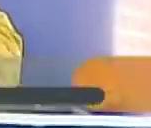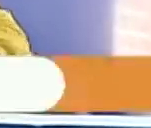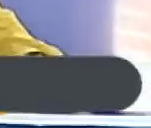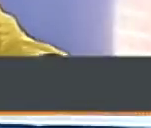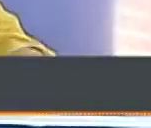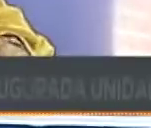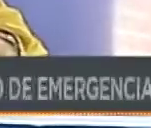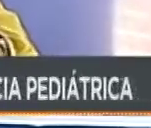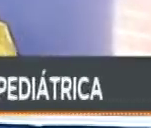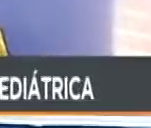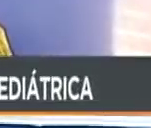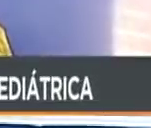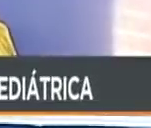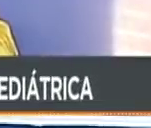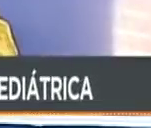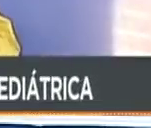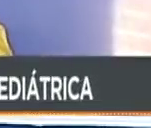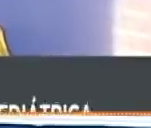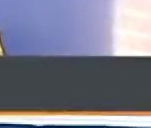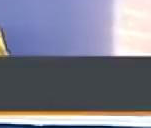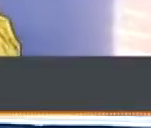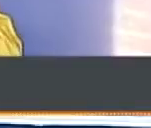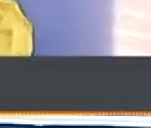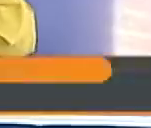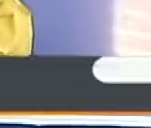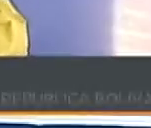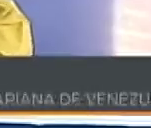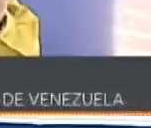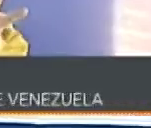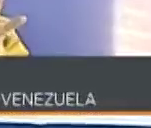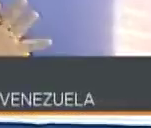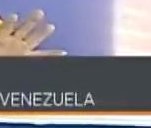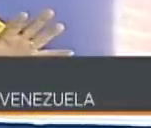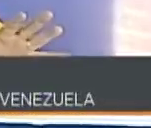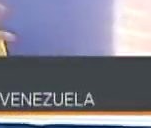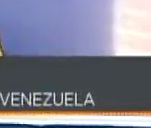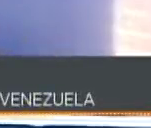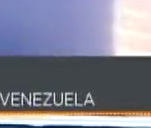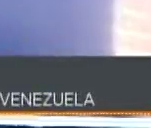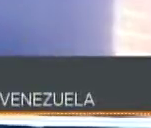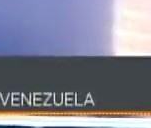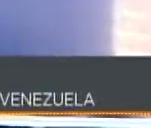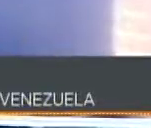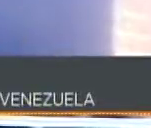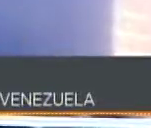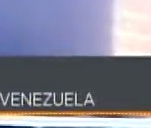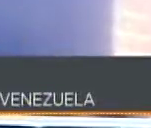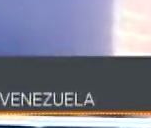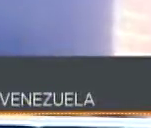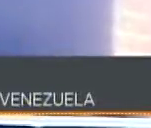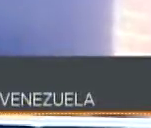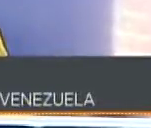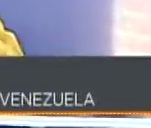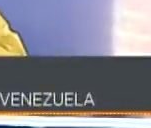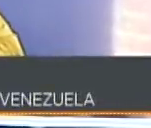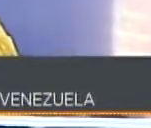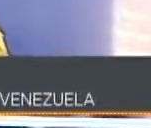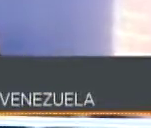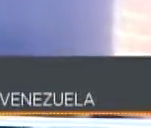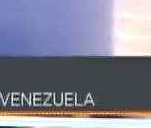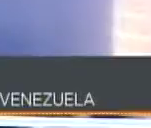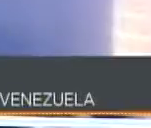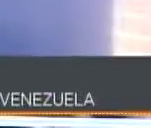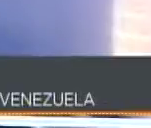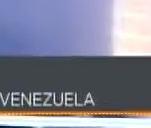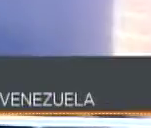Acopladito, con fuerza. No podíamos venir a La Guaira sin salsa, ¿verdad? La salsa de